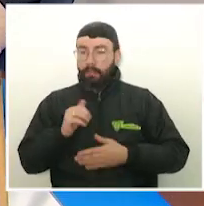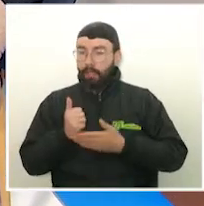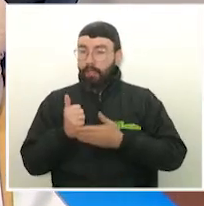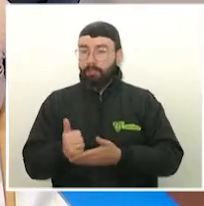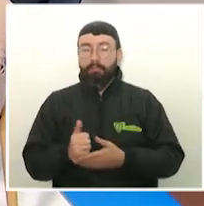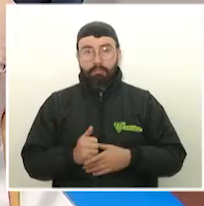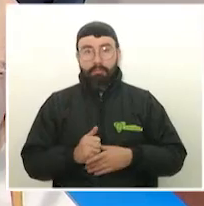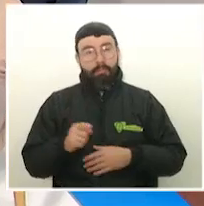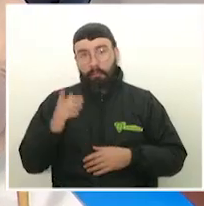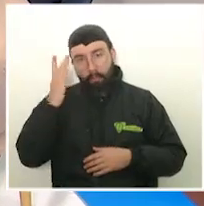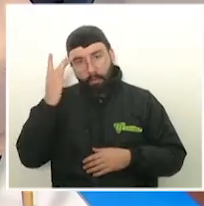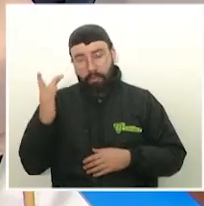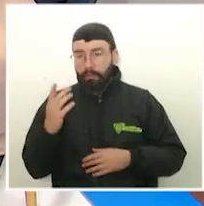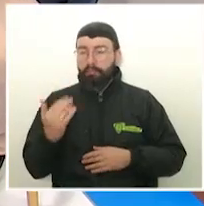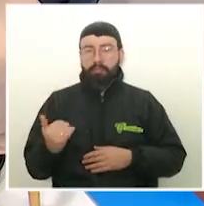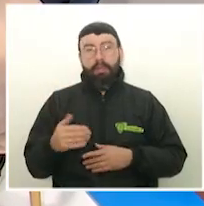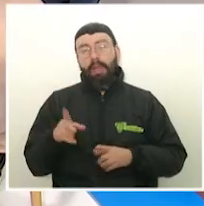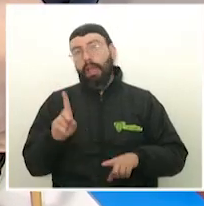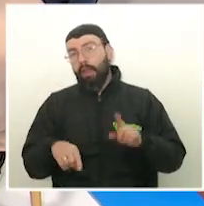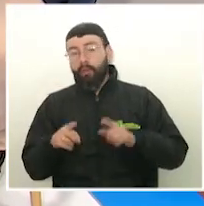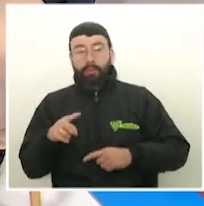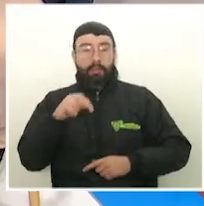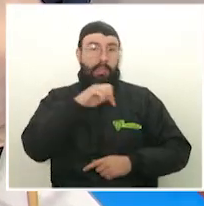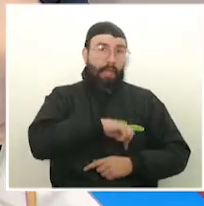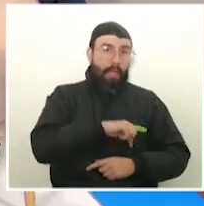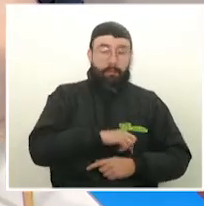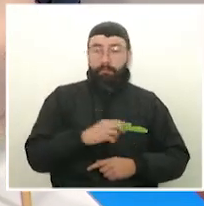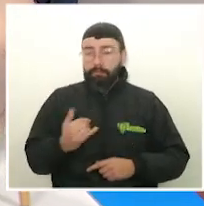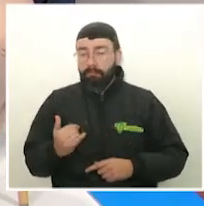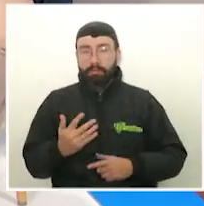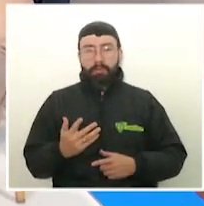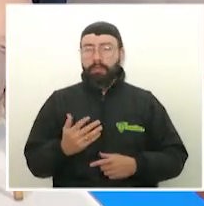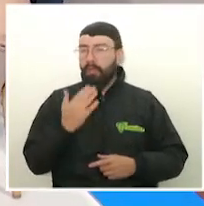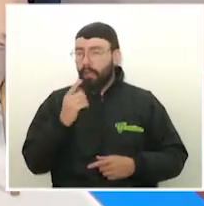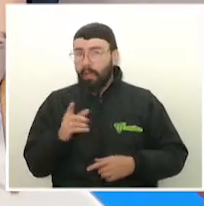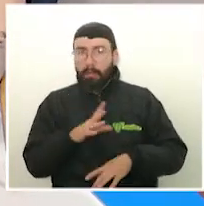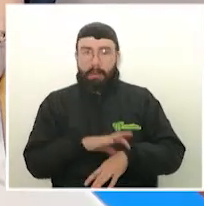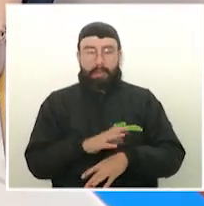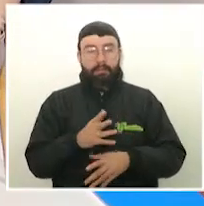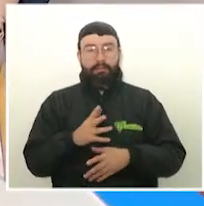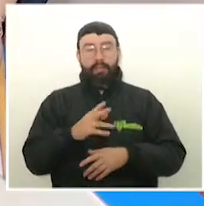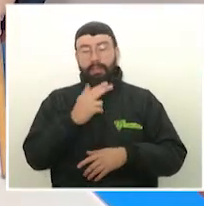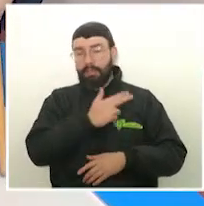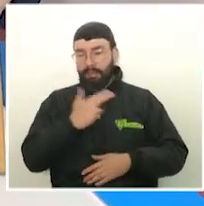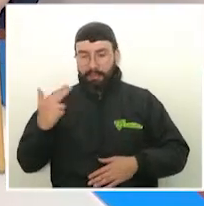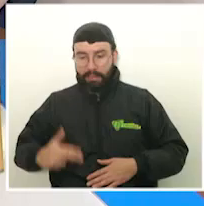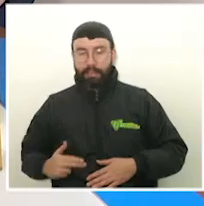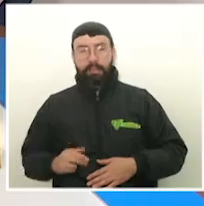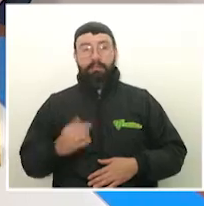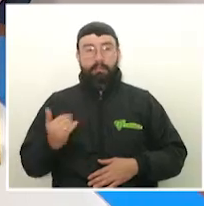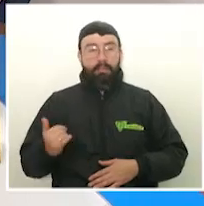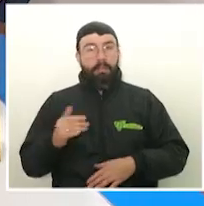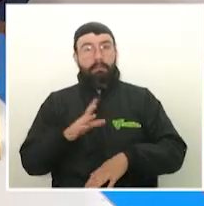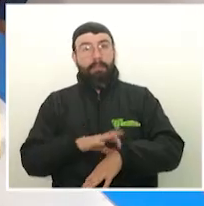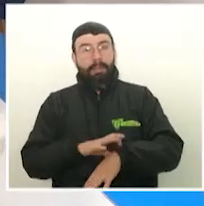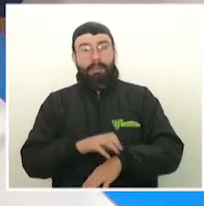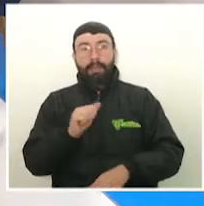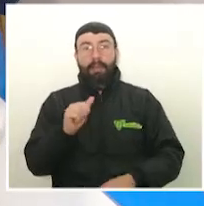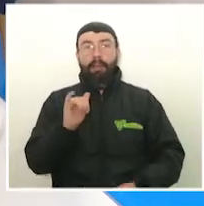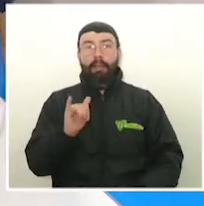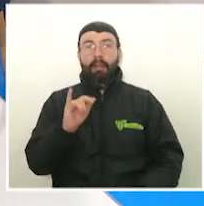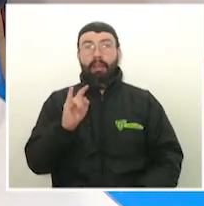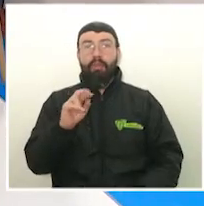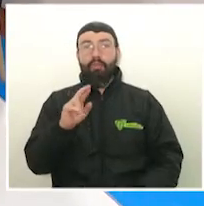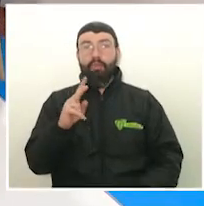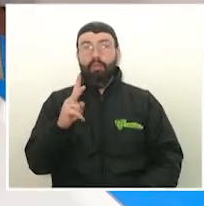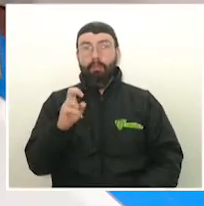algunos manejan más el alma que otros. Los otros, la medicina china, la medicina ayurveda, la medicina funcional, y poder integrar para hacer un